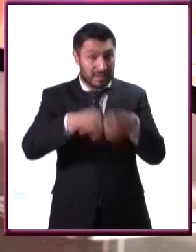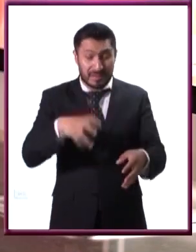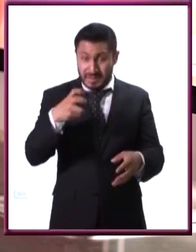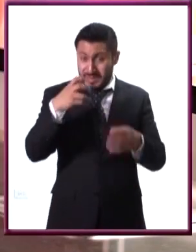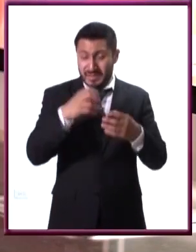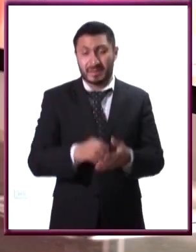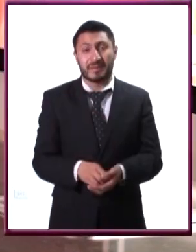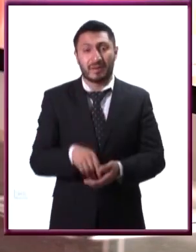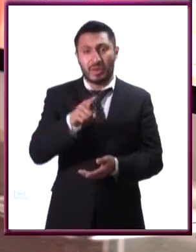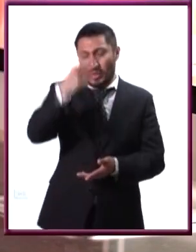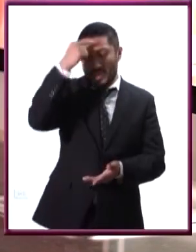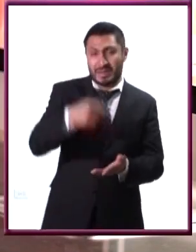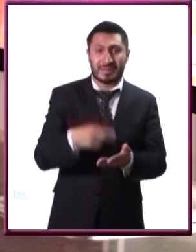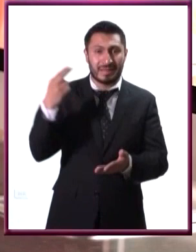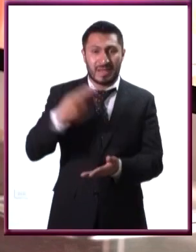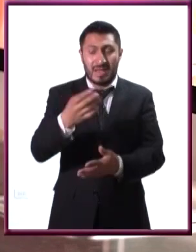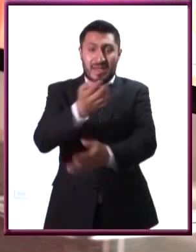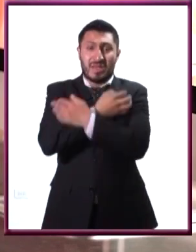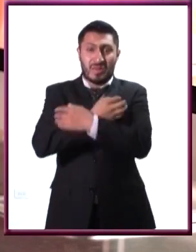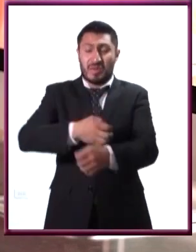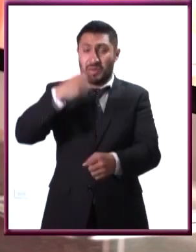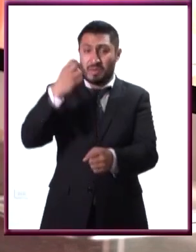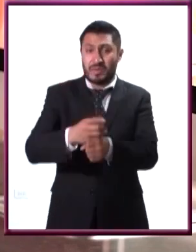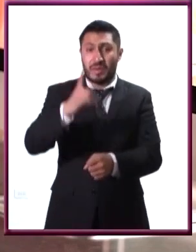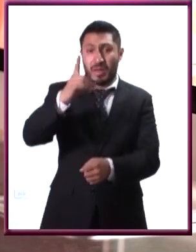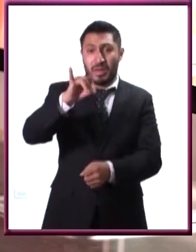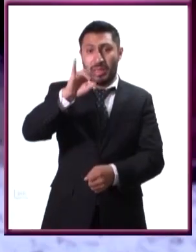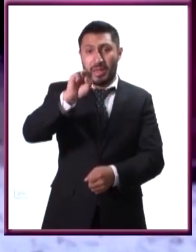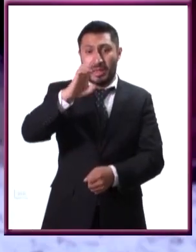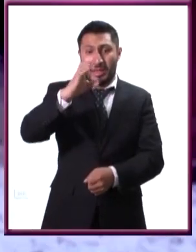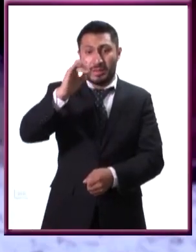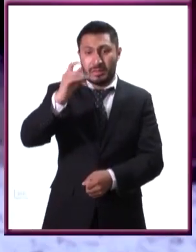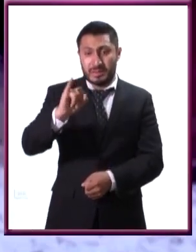que se necesita de disciplina para ser un buen lector?